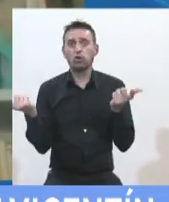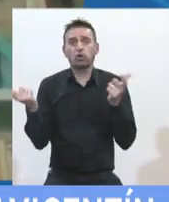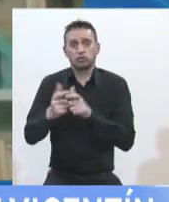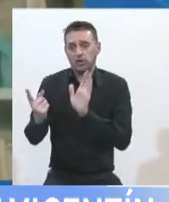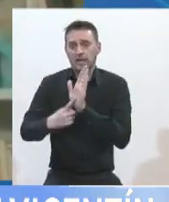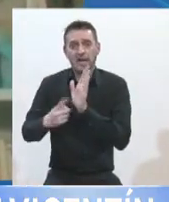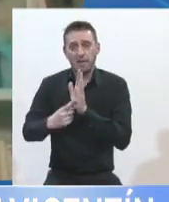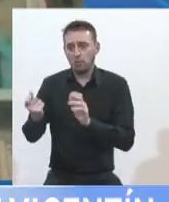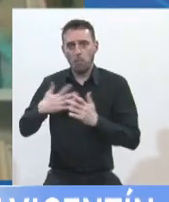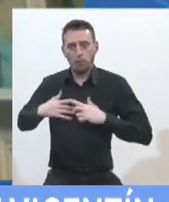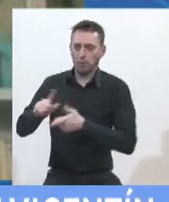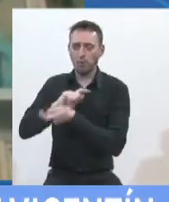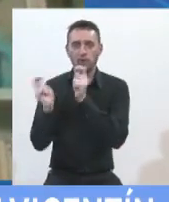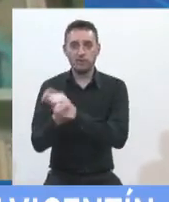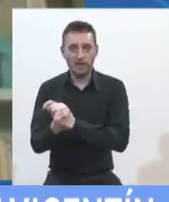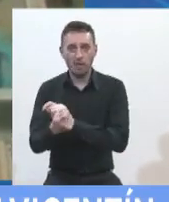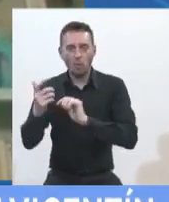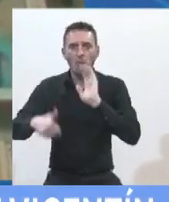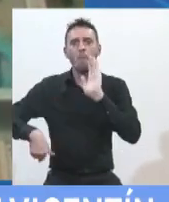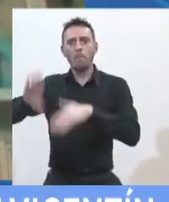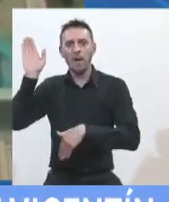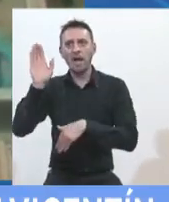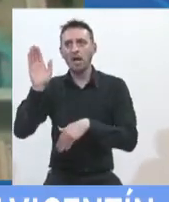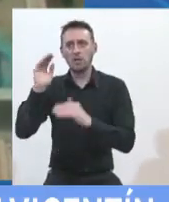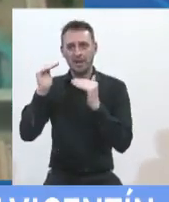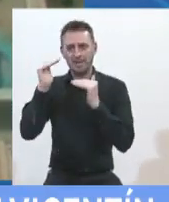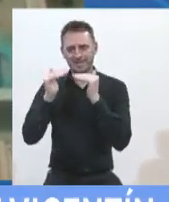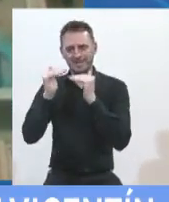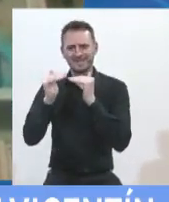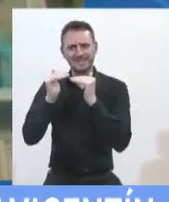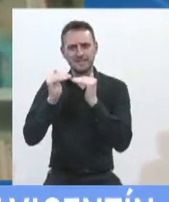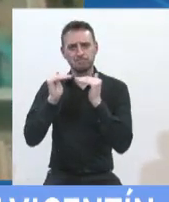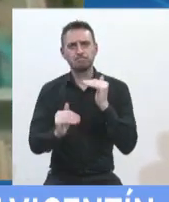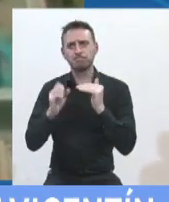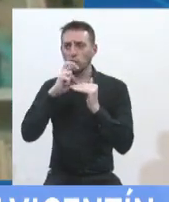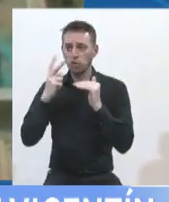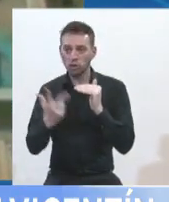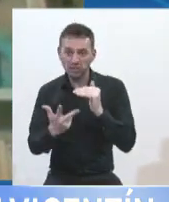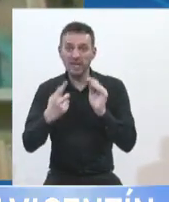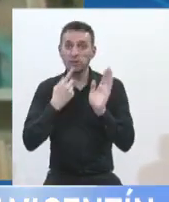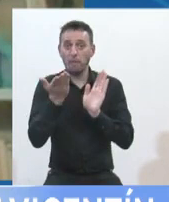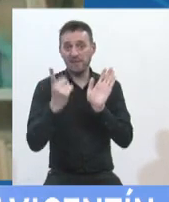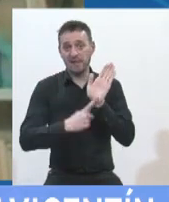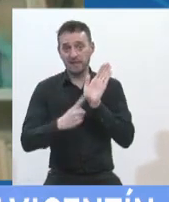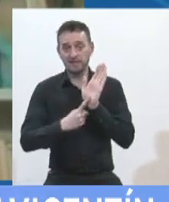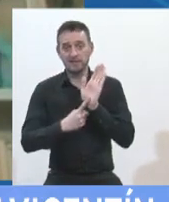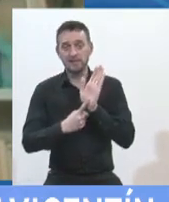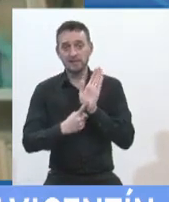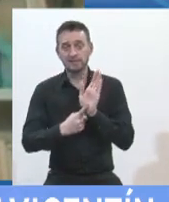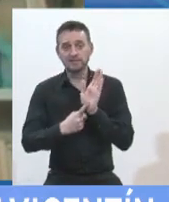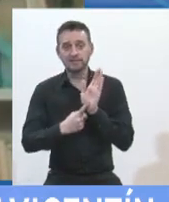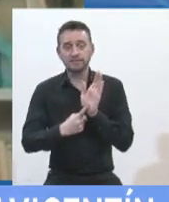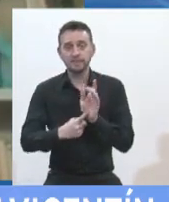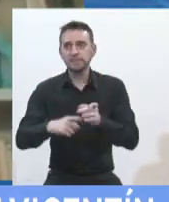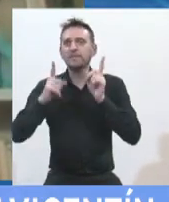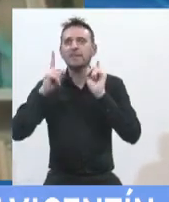propio reglamento con una mayoría muy inferior a la que se necesita de acuerdo a nuestro propio reglamento esta es